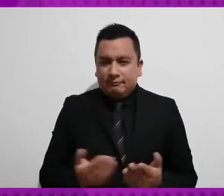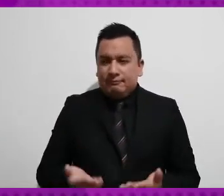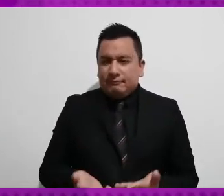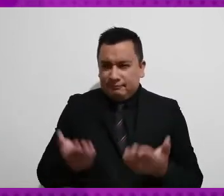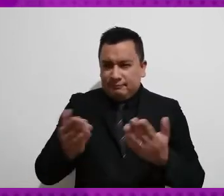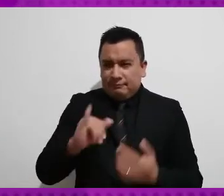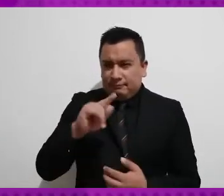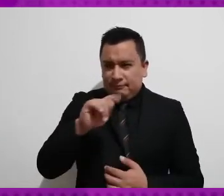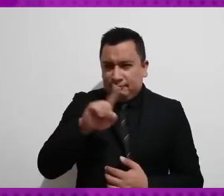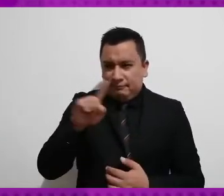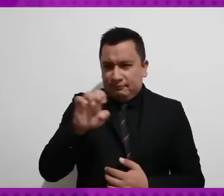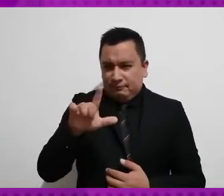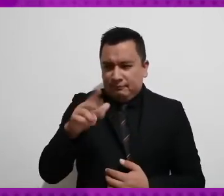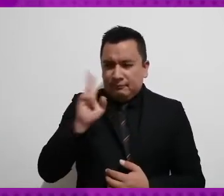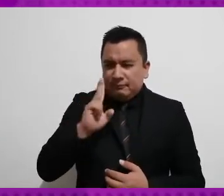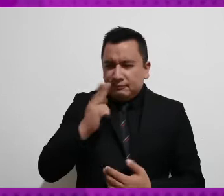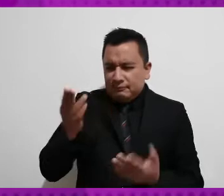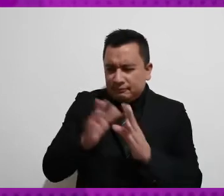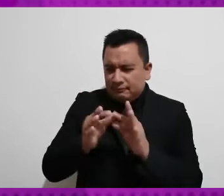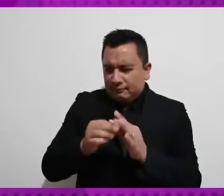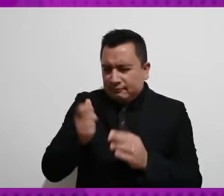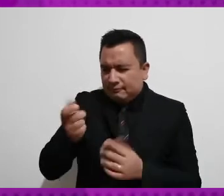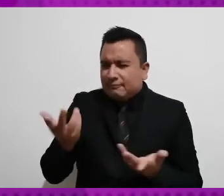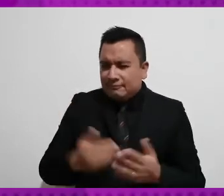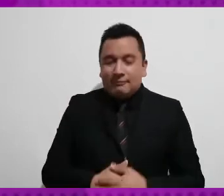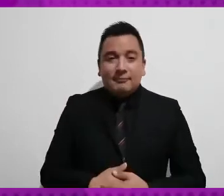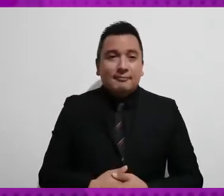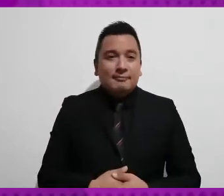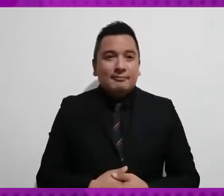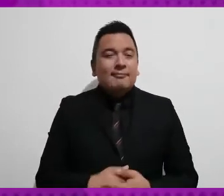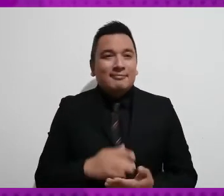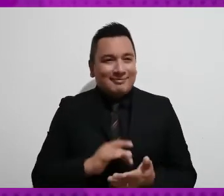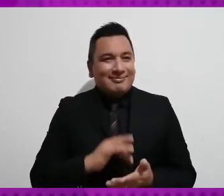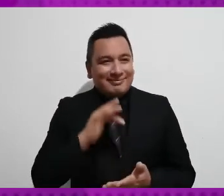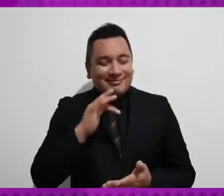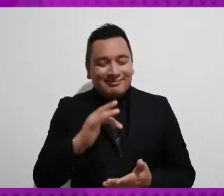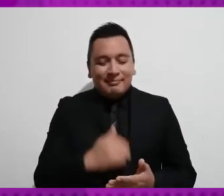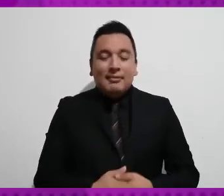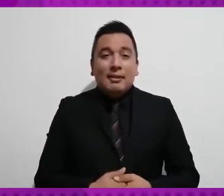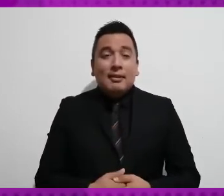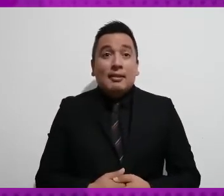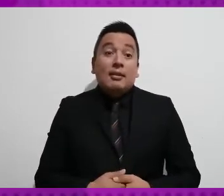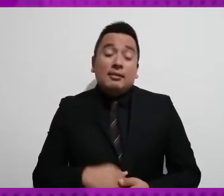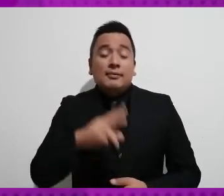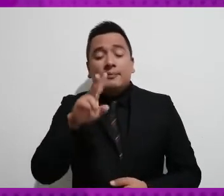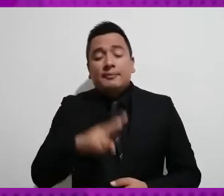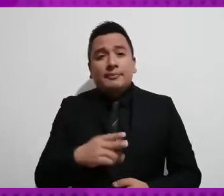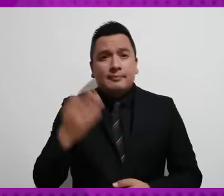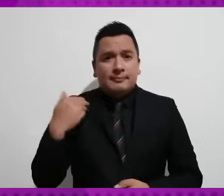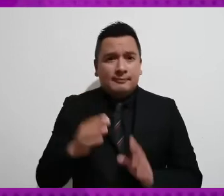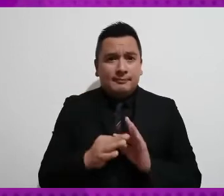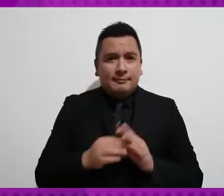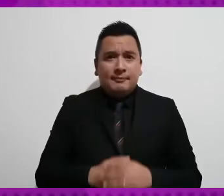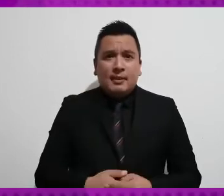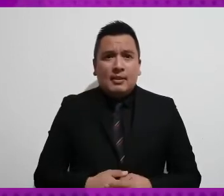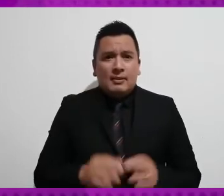voz, Itzel, para que nos comentes sobre el tema. Muchas gracias. Muchas gracias. Bueno, como lo comentábamos, el